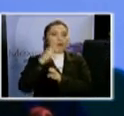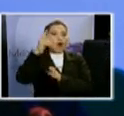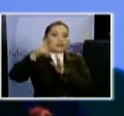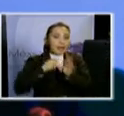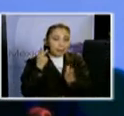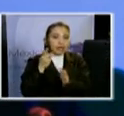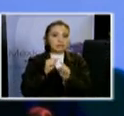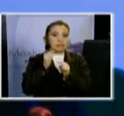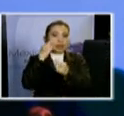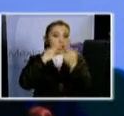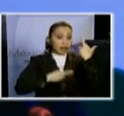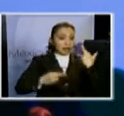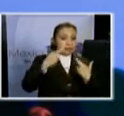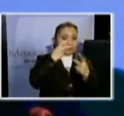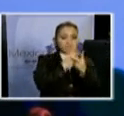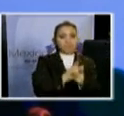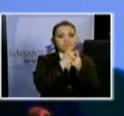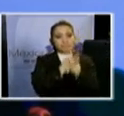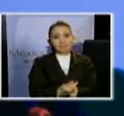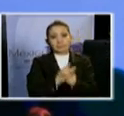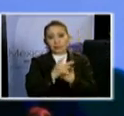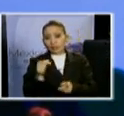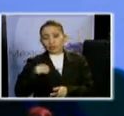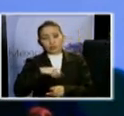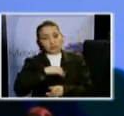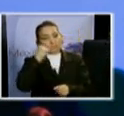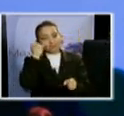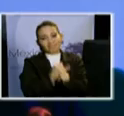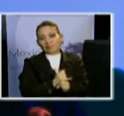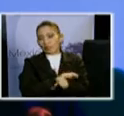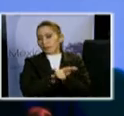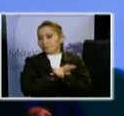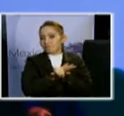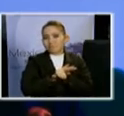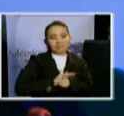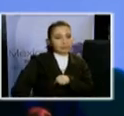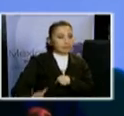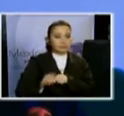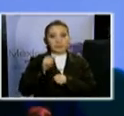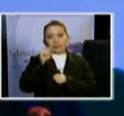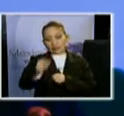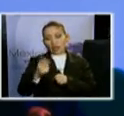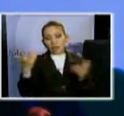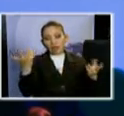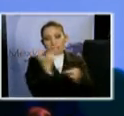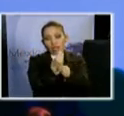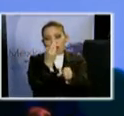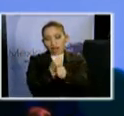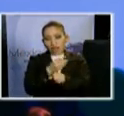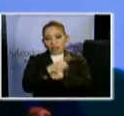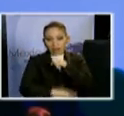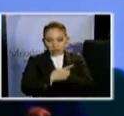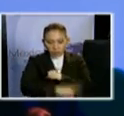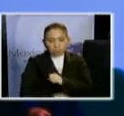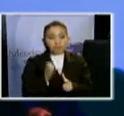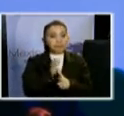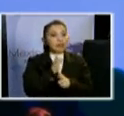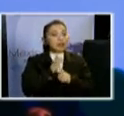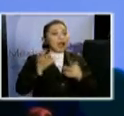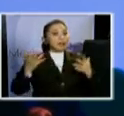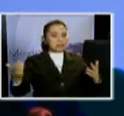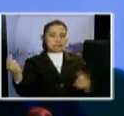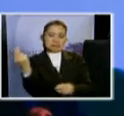el umbral de tolerancia, más allá del cual va a ser casi imposible remediar los daños. Entonces, lo que tenemos